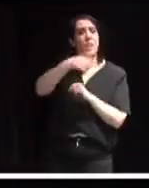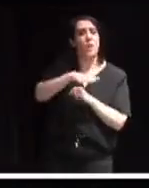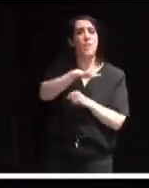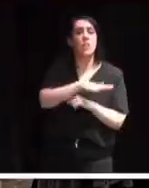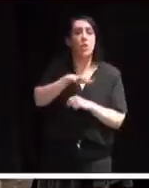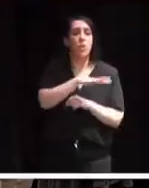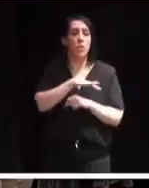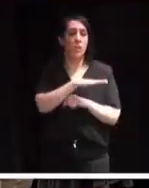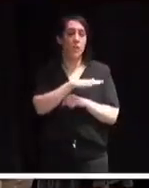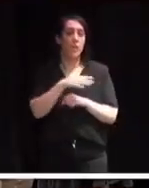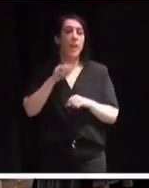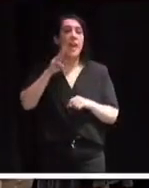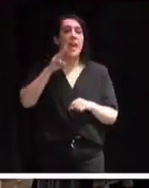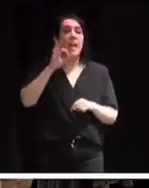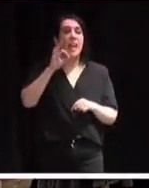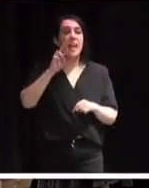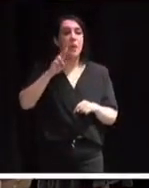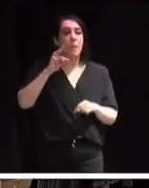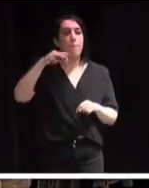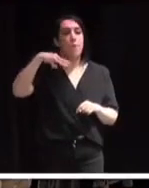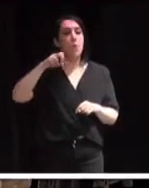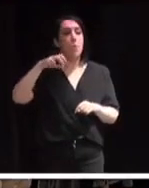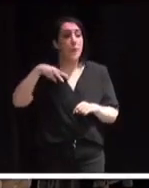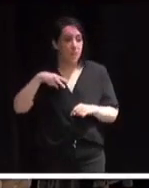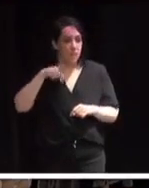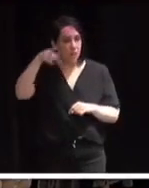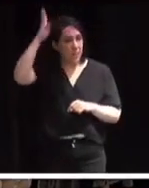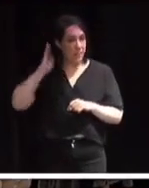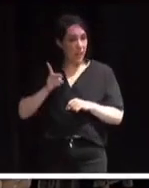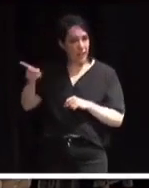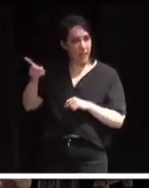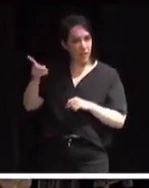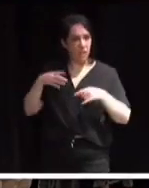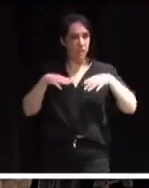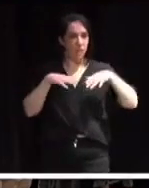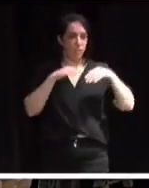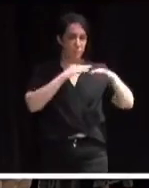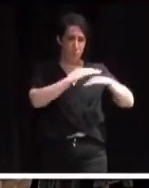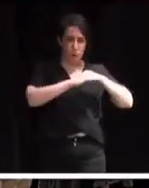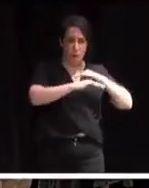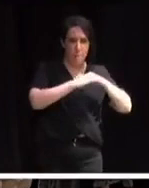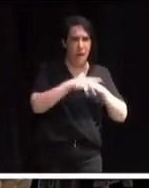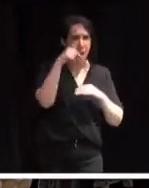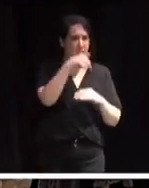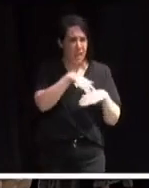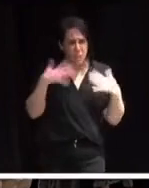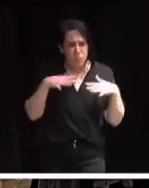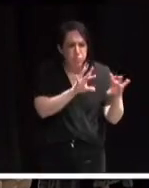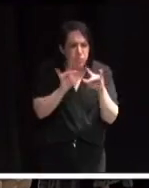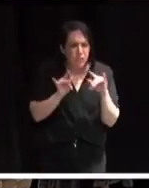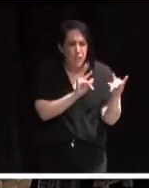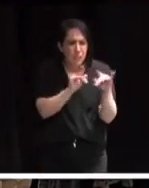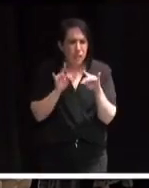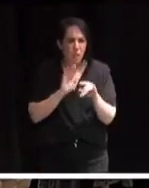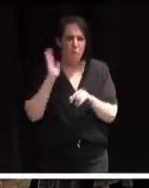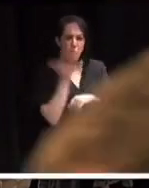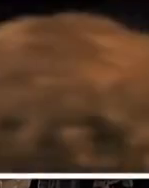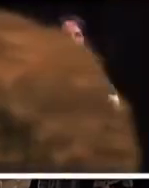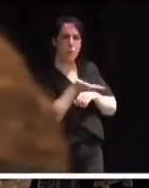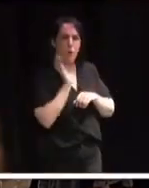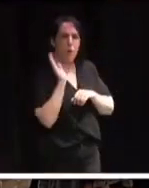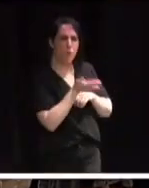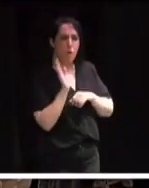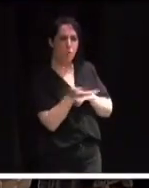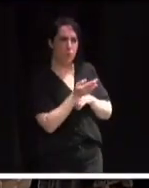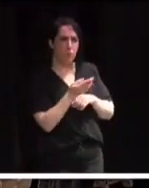en la Bahía de Portland que las distintas Portland que las distintas administraciones territoriales han mirado